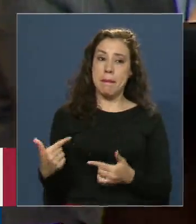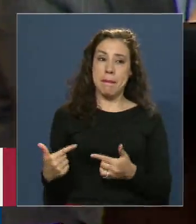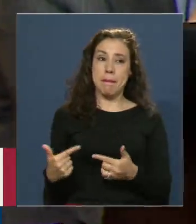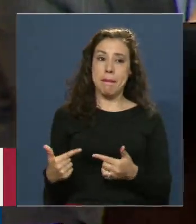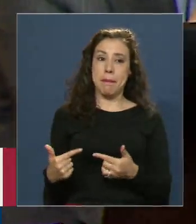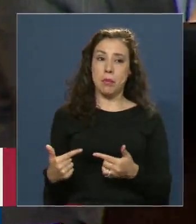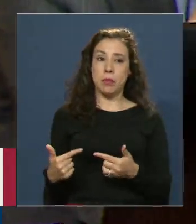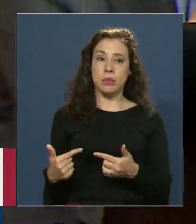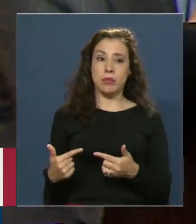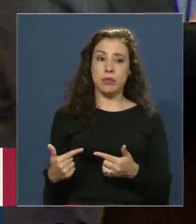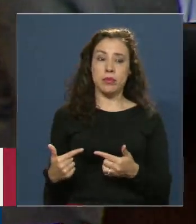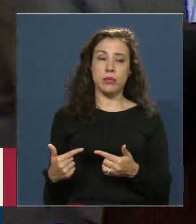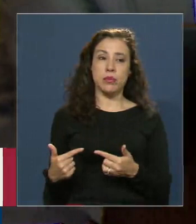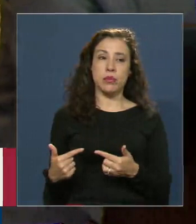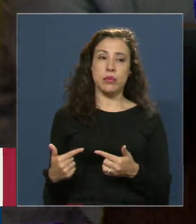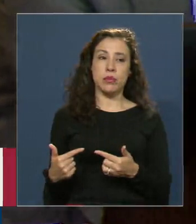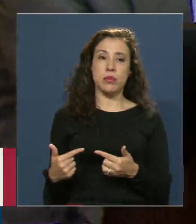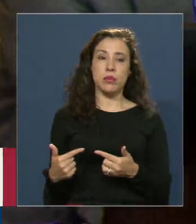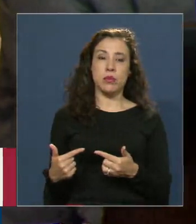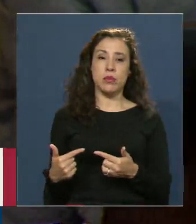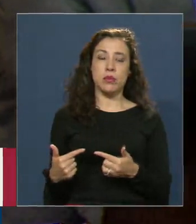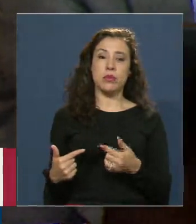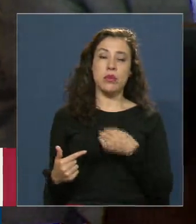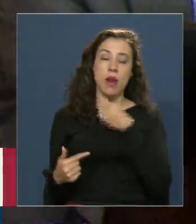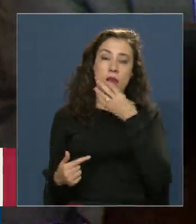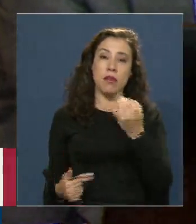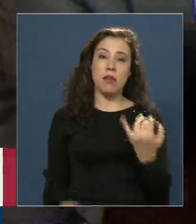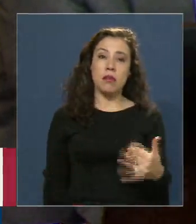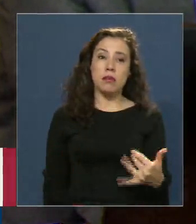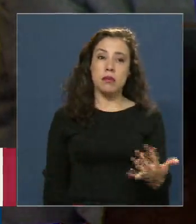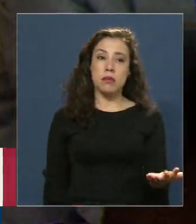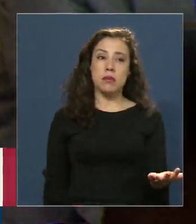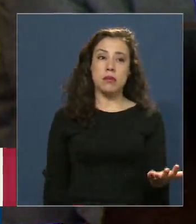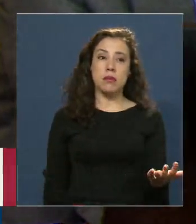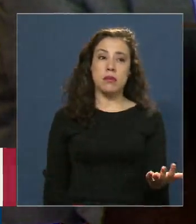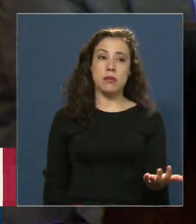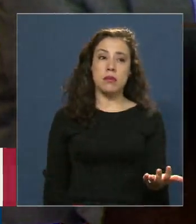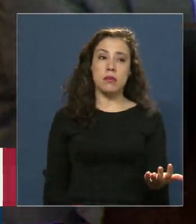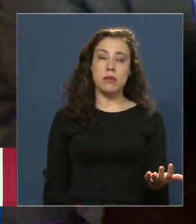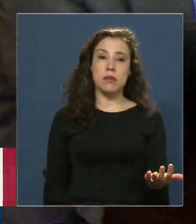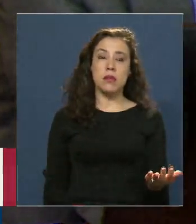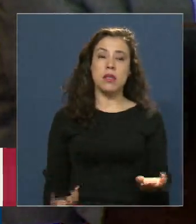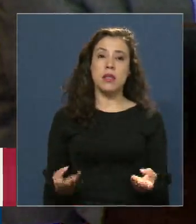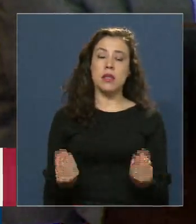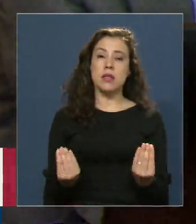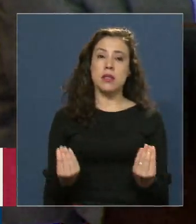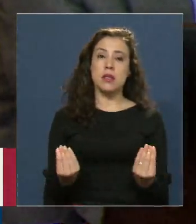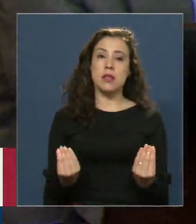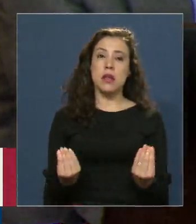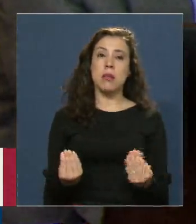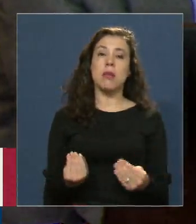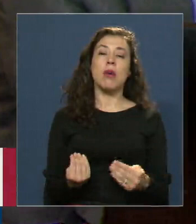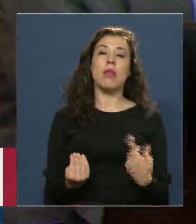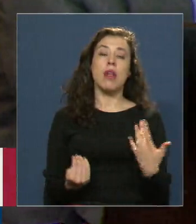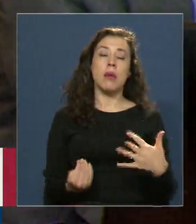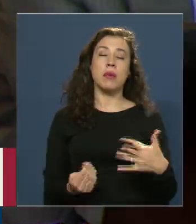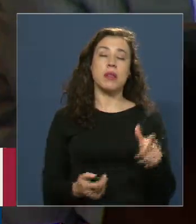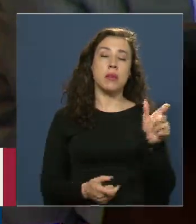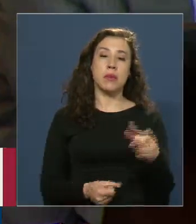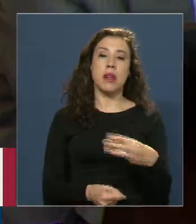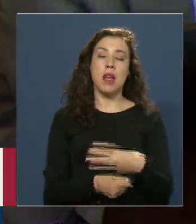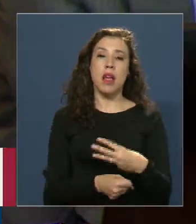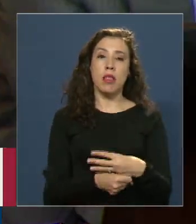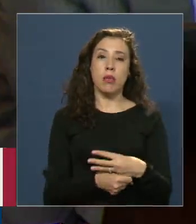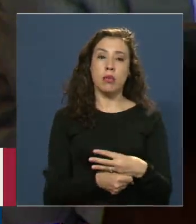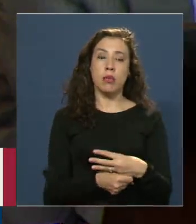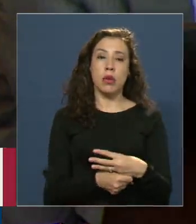y justamente para resaltar lo que es lo que necesitamos relevar en el adulto mayor hoy día, que